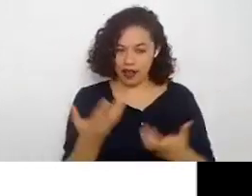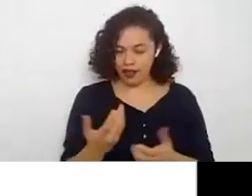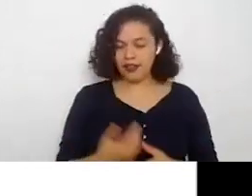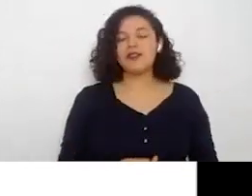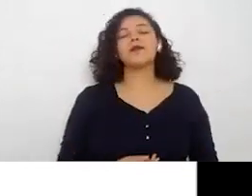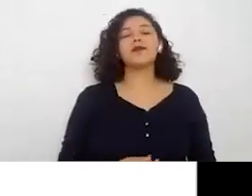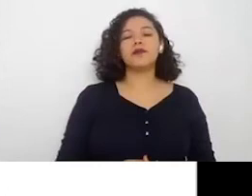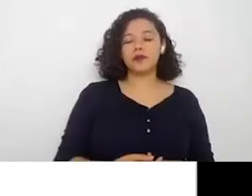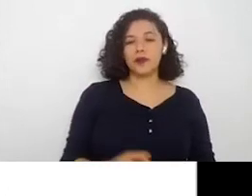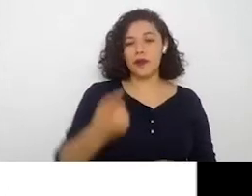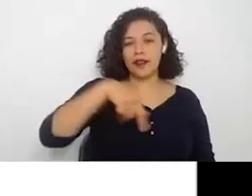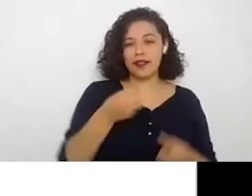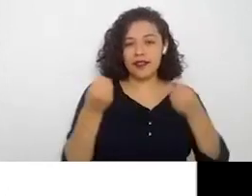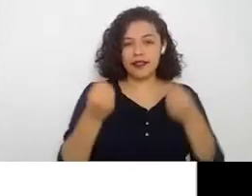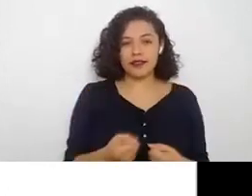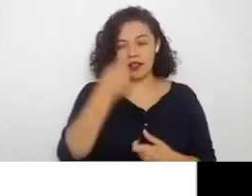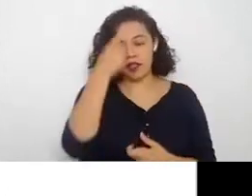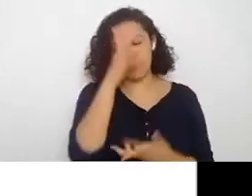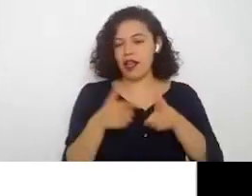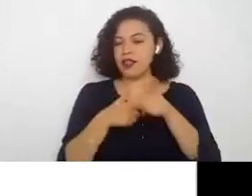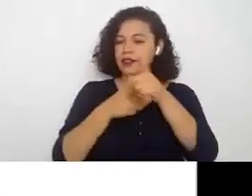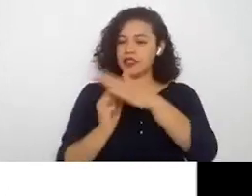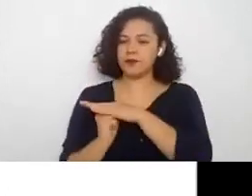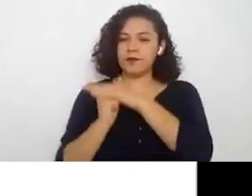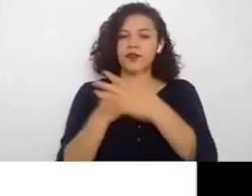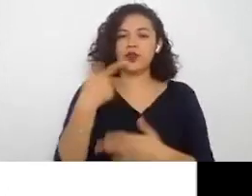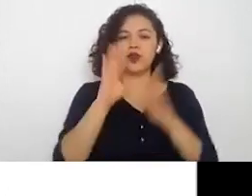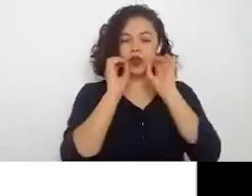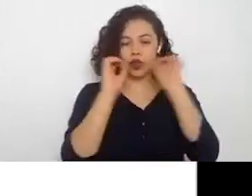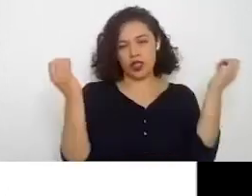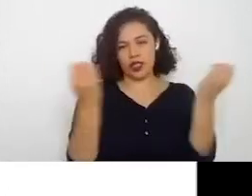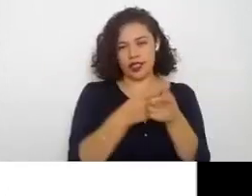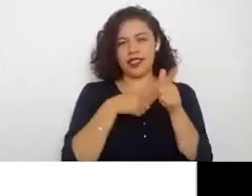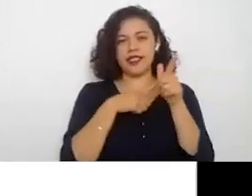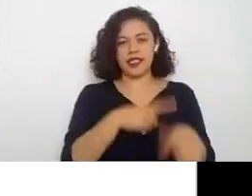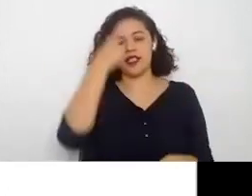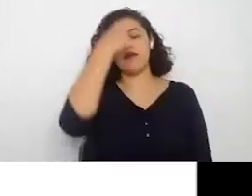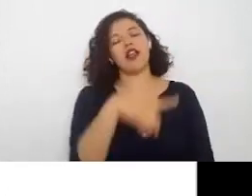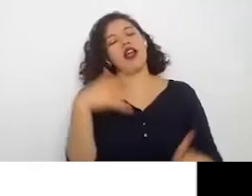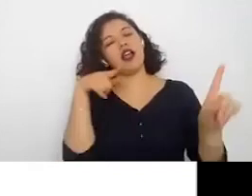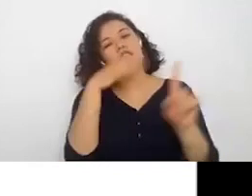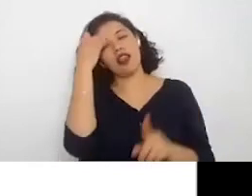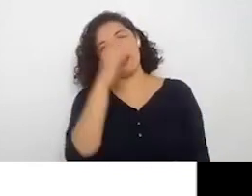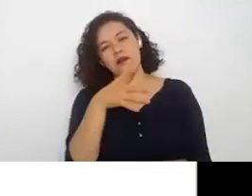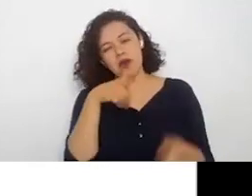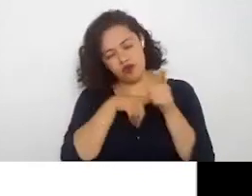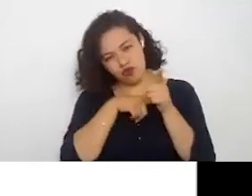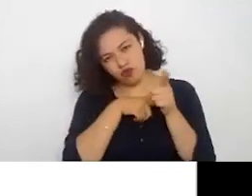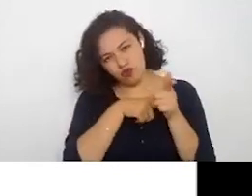a asegurar la sostenibilidad en sus organizaciones y la perseverancia en el tiempo. Ya